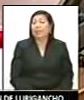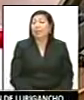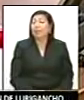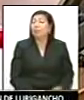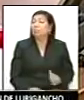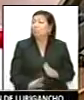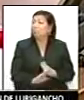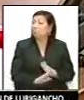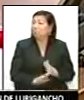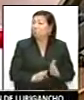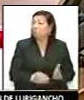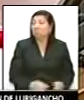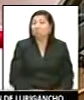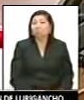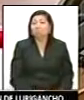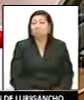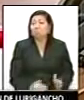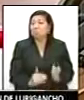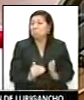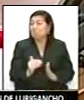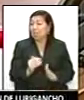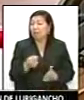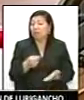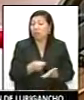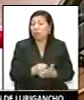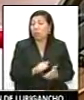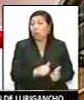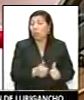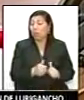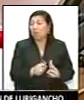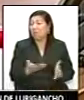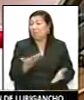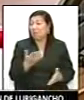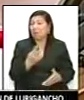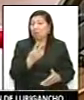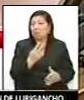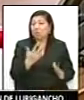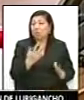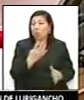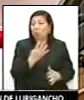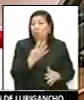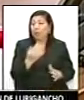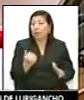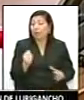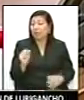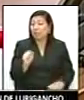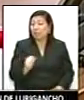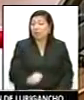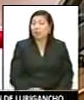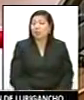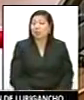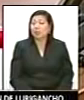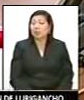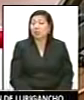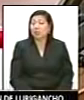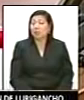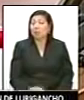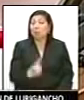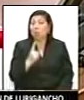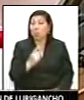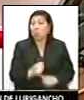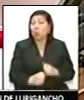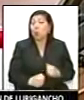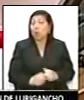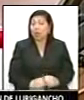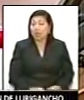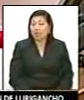básica más la reunificada, que oscila entre 28 y 46 soles por año. Monto que